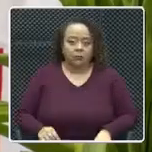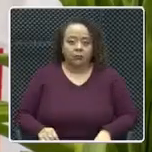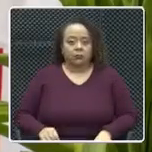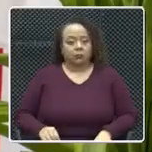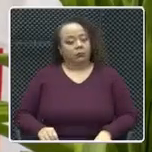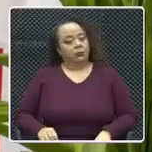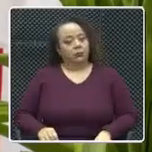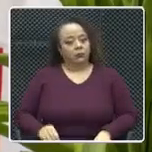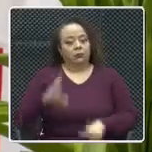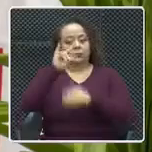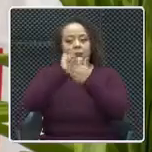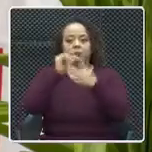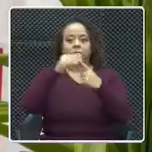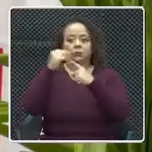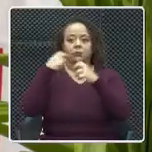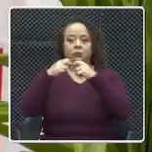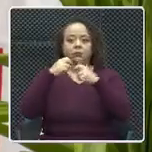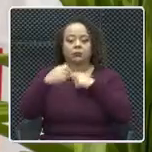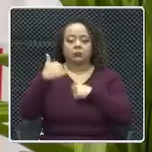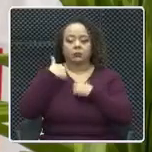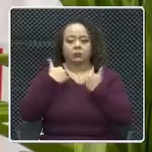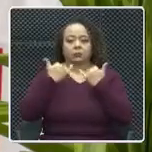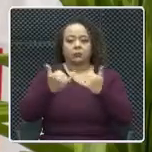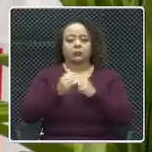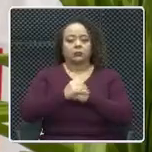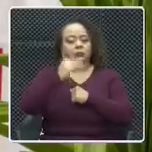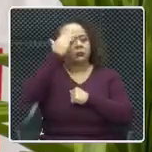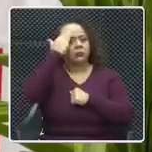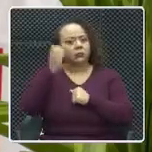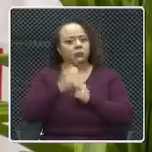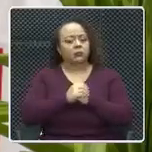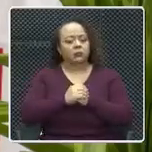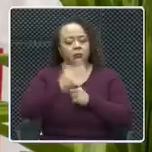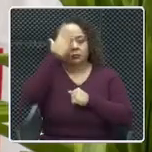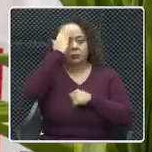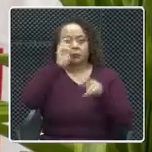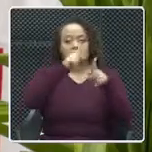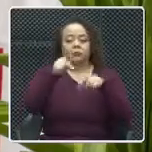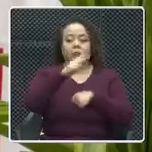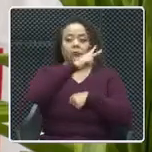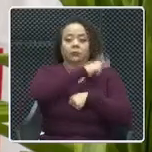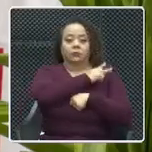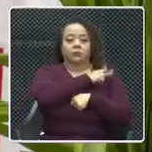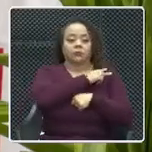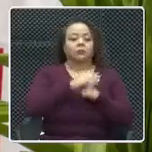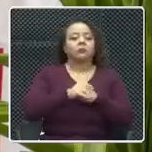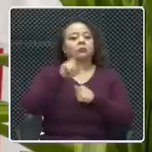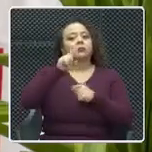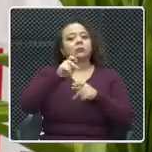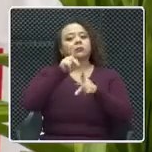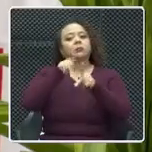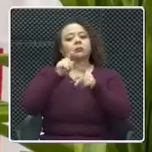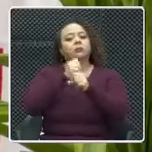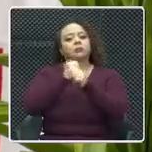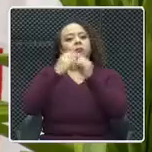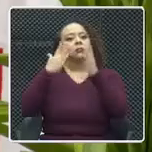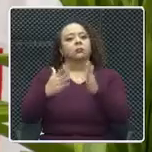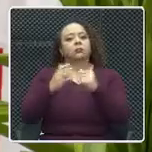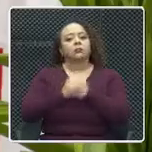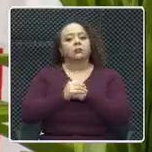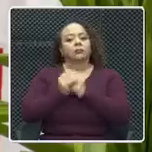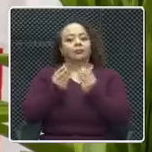Y ese es el principal problema que tenemos hoy en día. ¿Por qué? Porque las personas empleadoras necesitan personas trabajadoras que